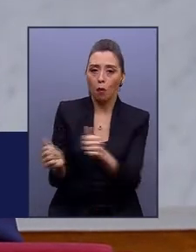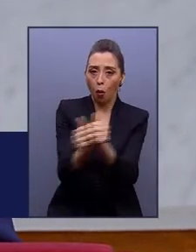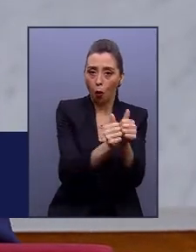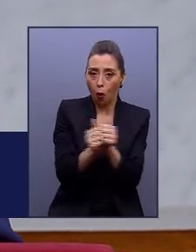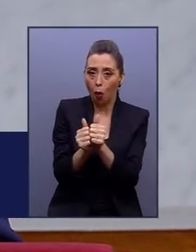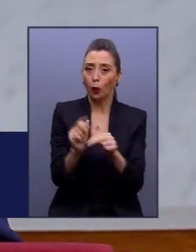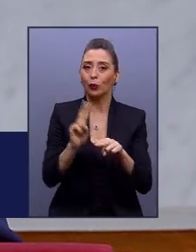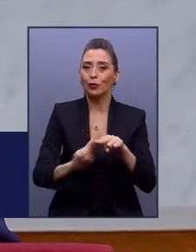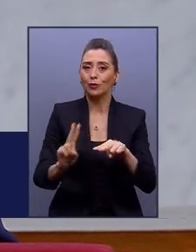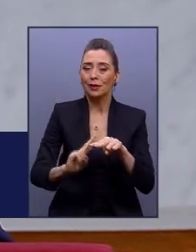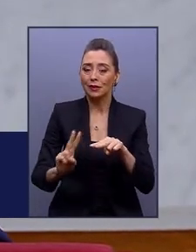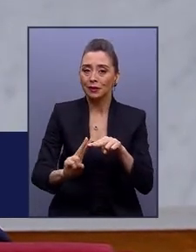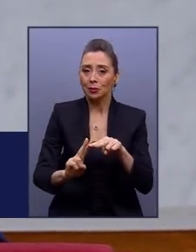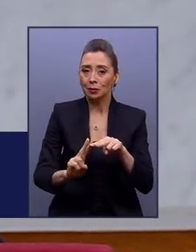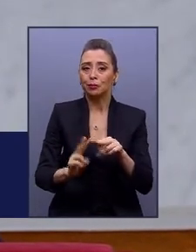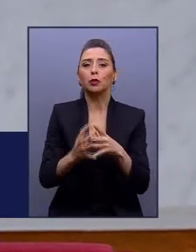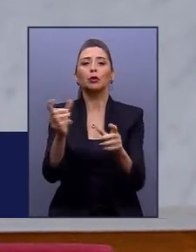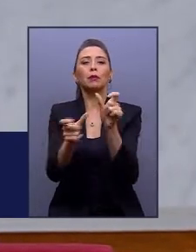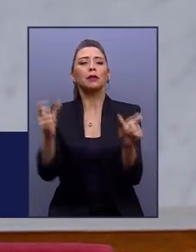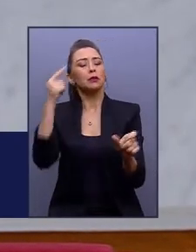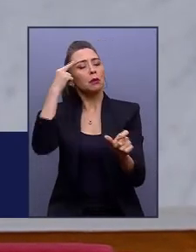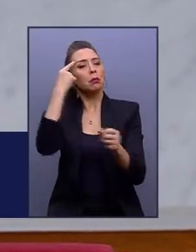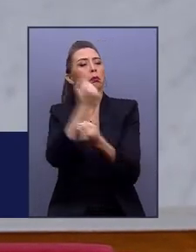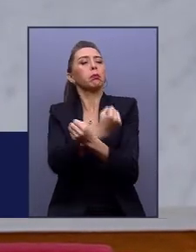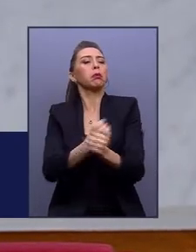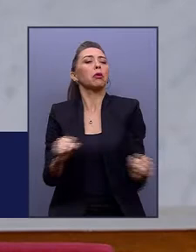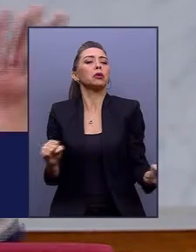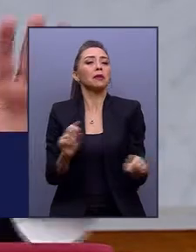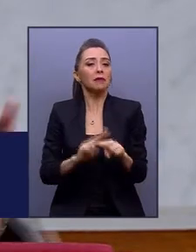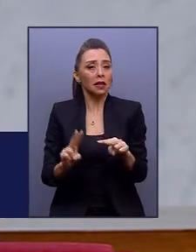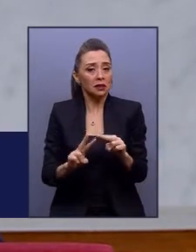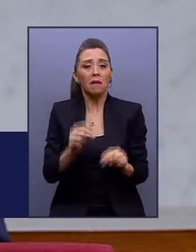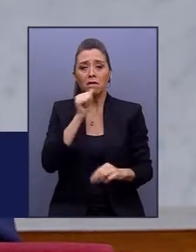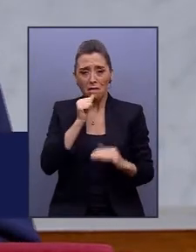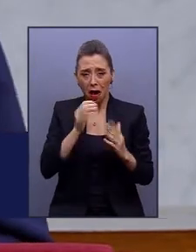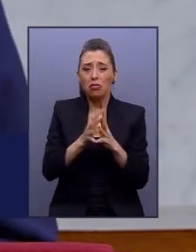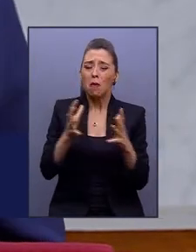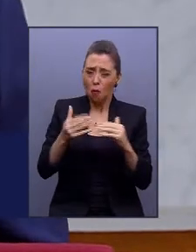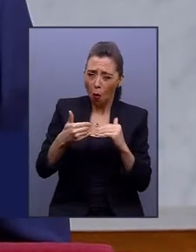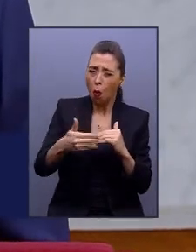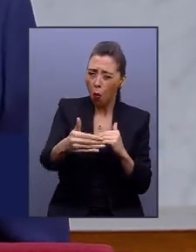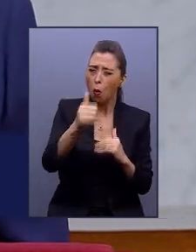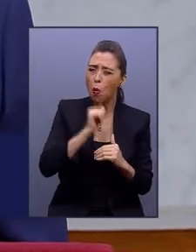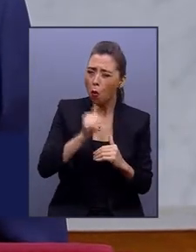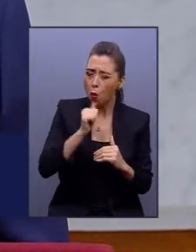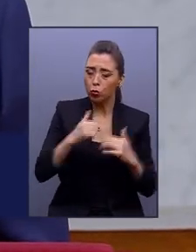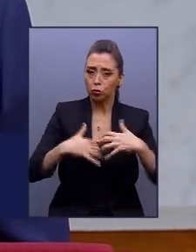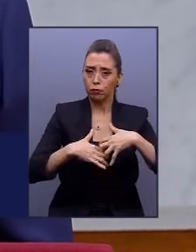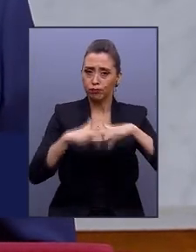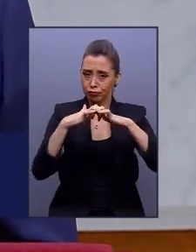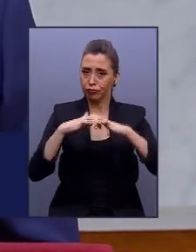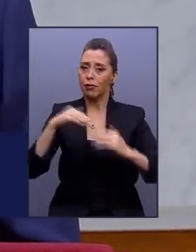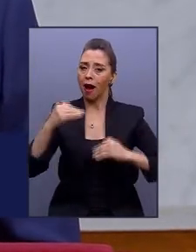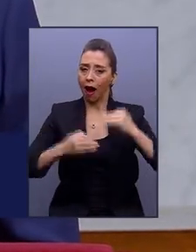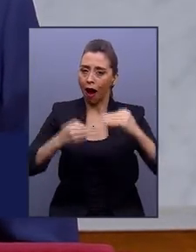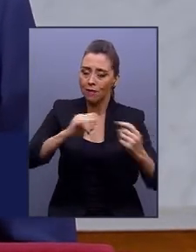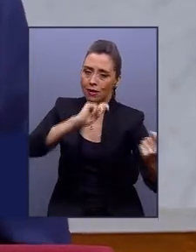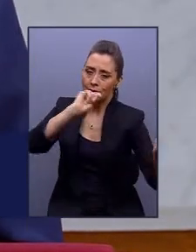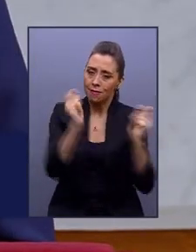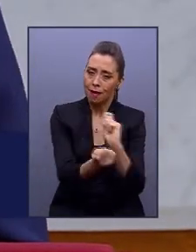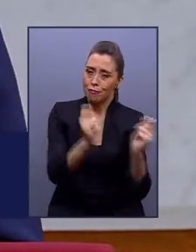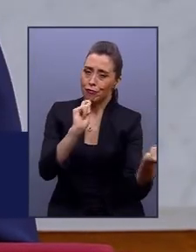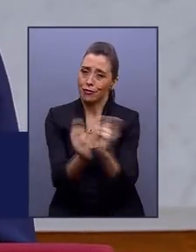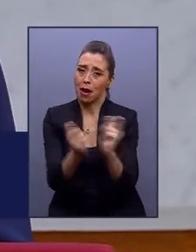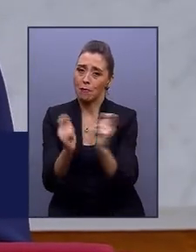juntos aquello que muchos creían imposible hacer. Y sé que falta mucho. Sé que consolidar y avanzar en las transformaciones